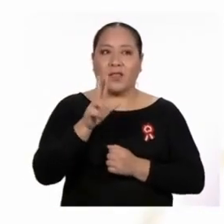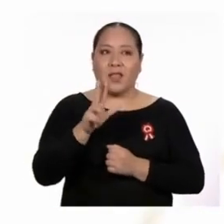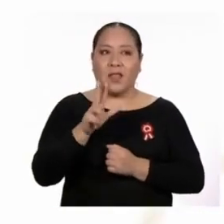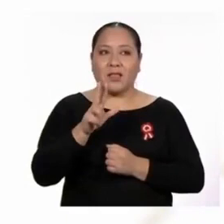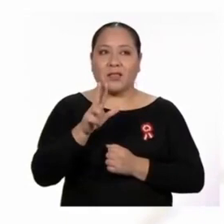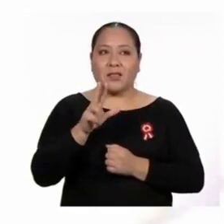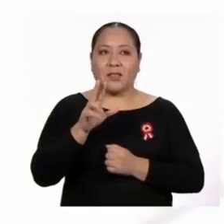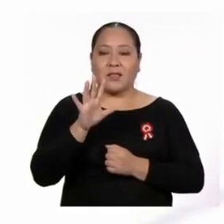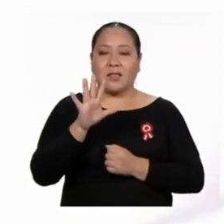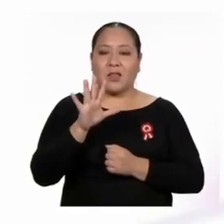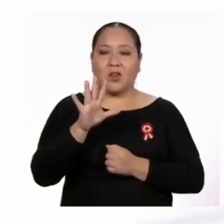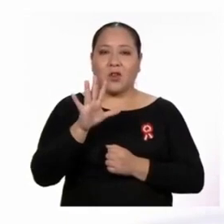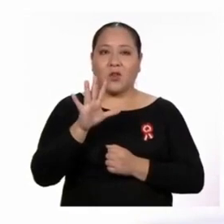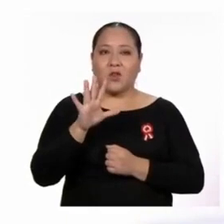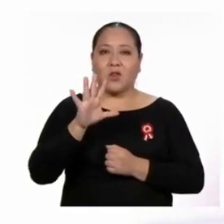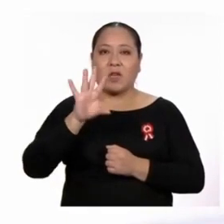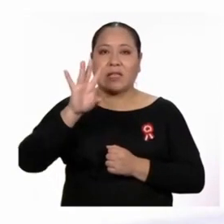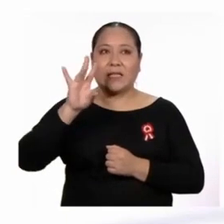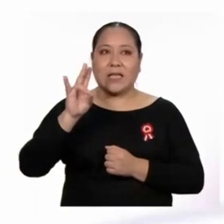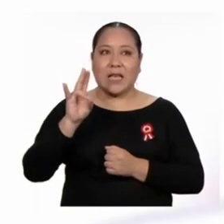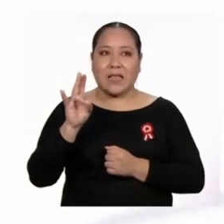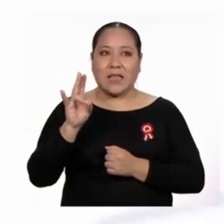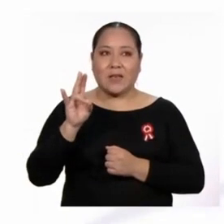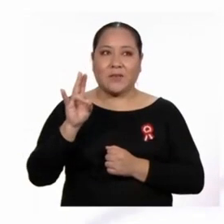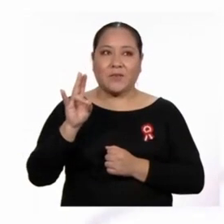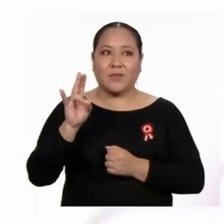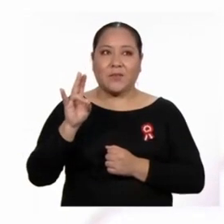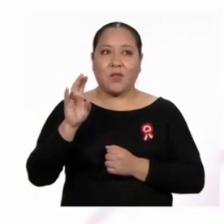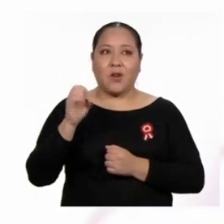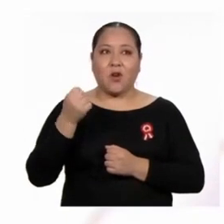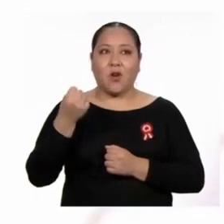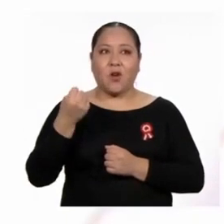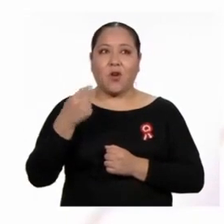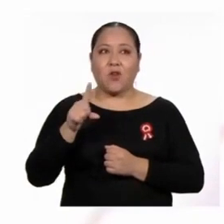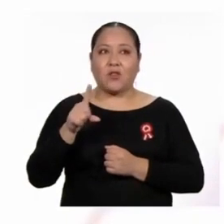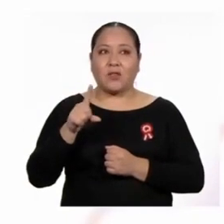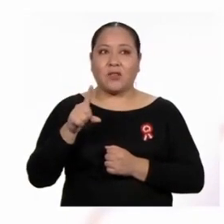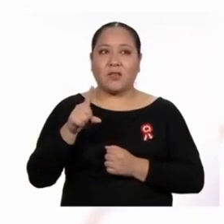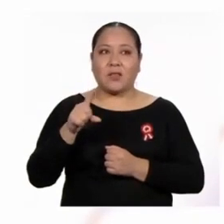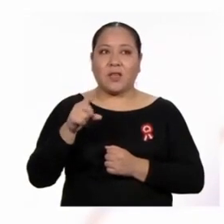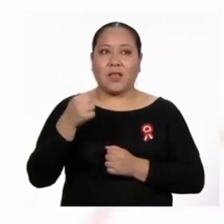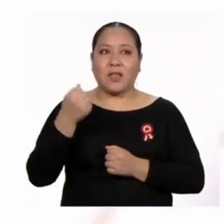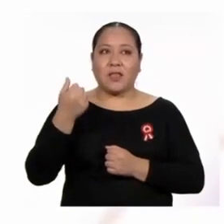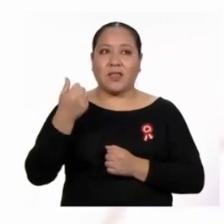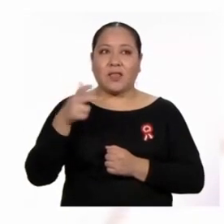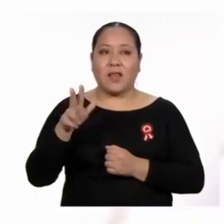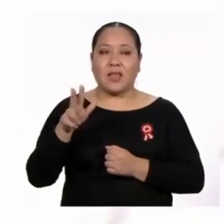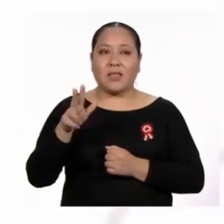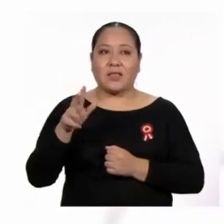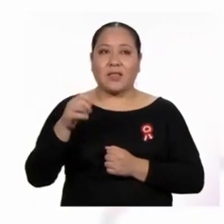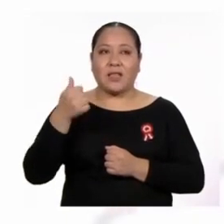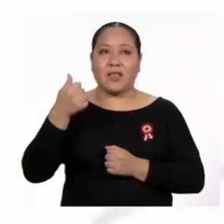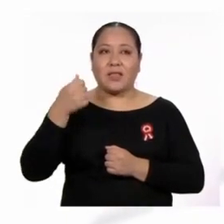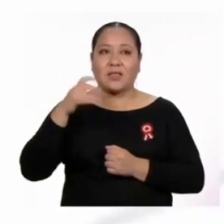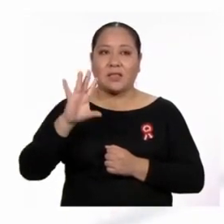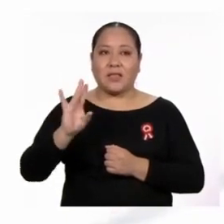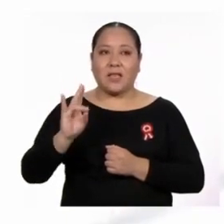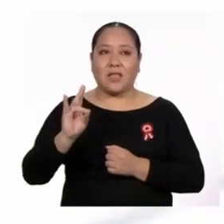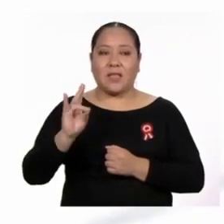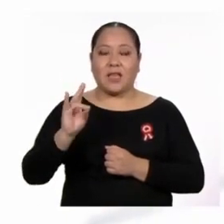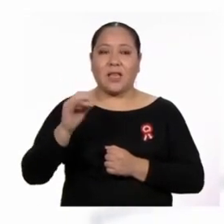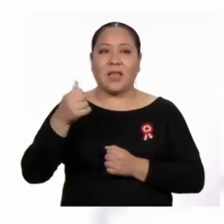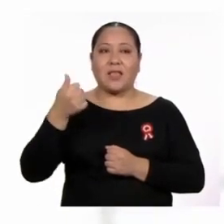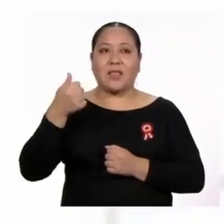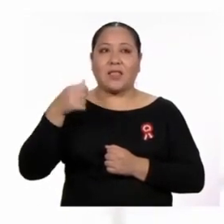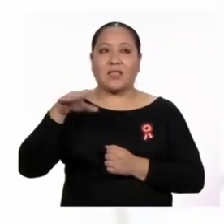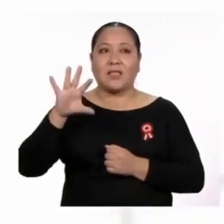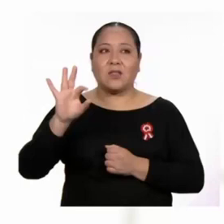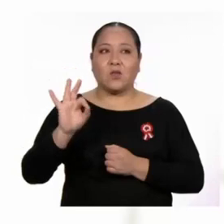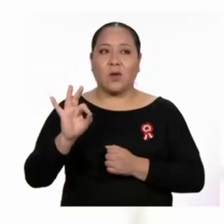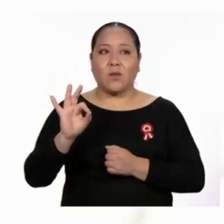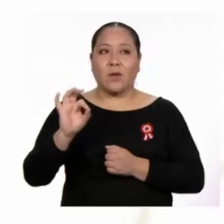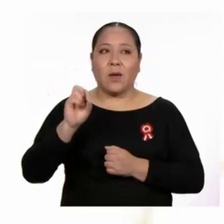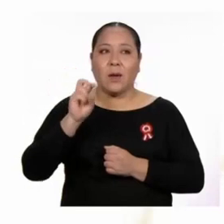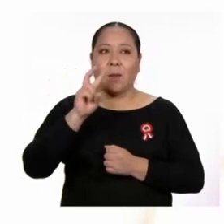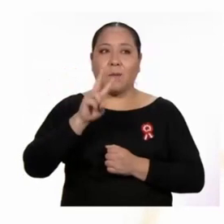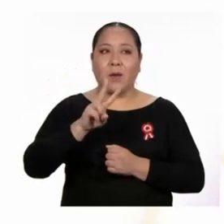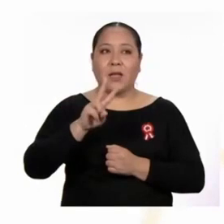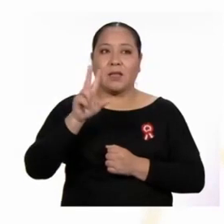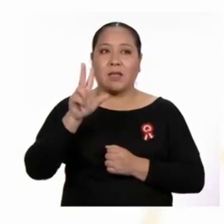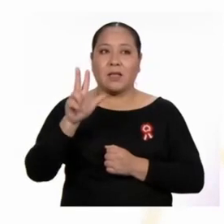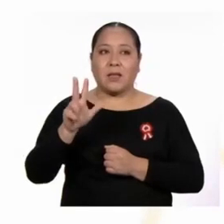3, 5, 7, 11, 13, 17,